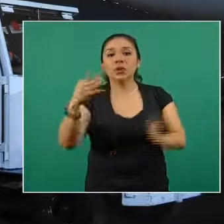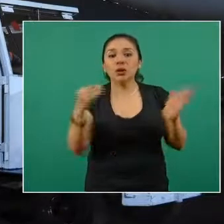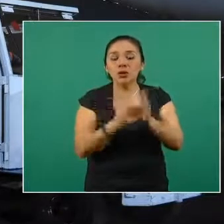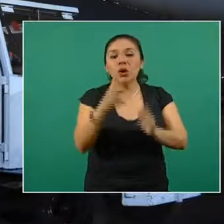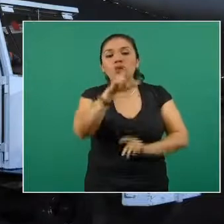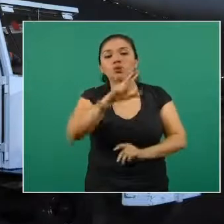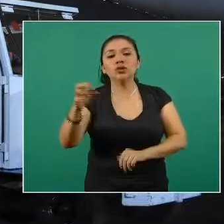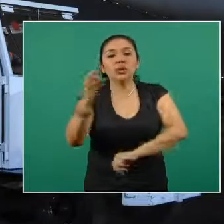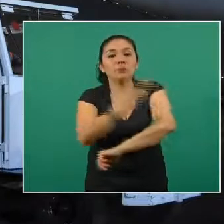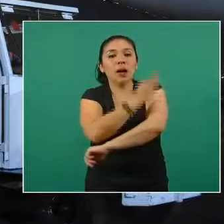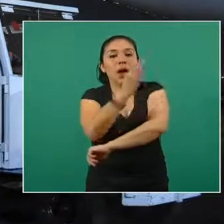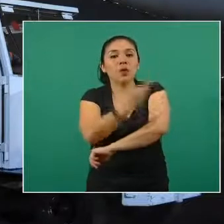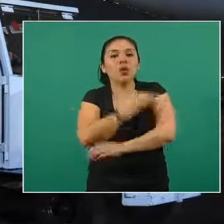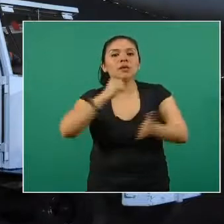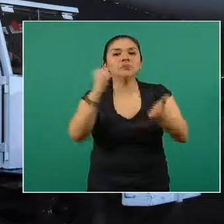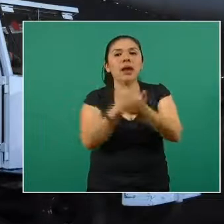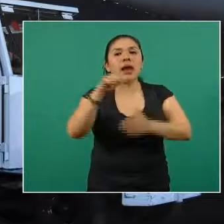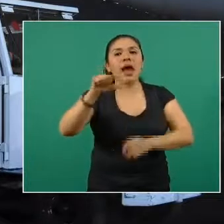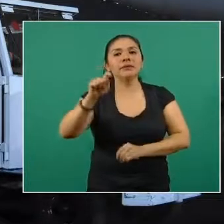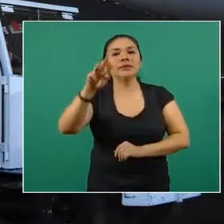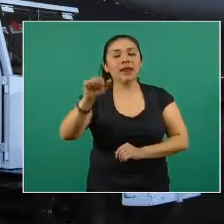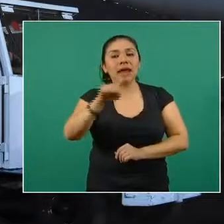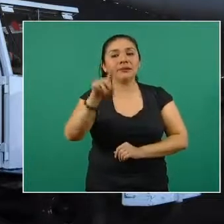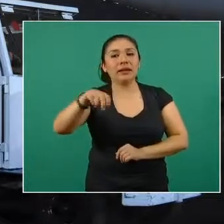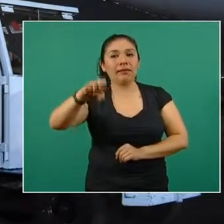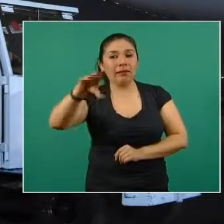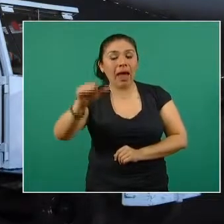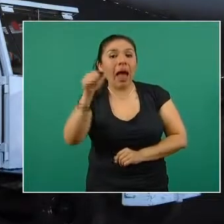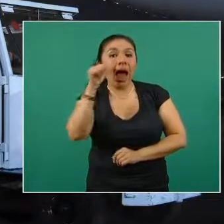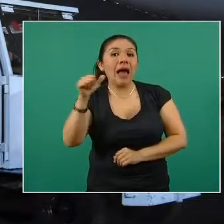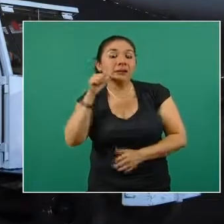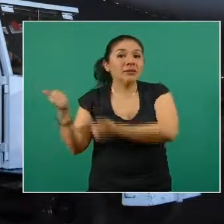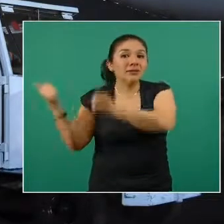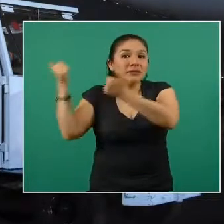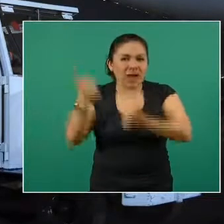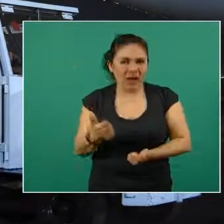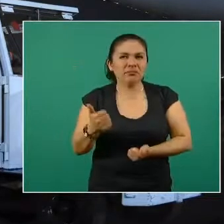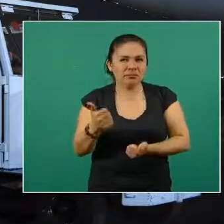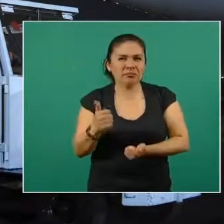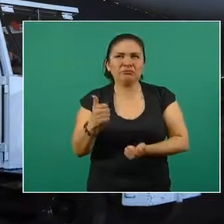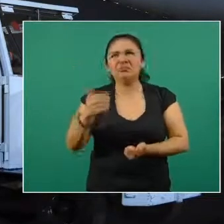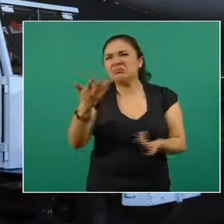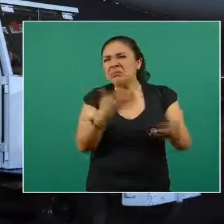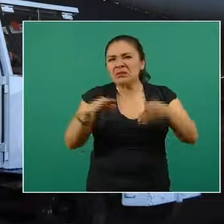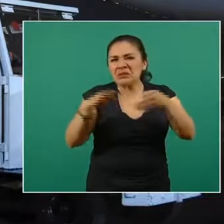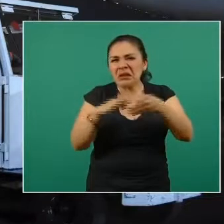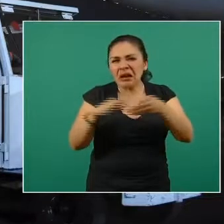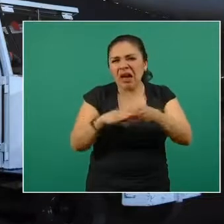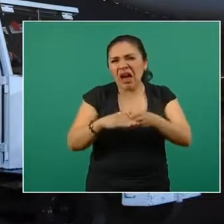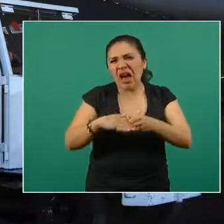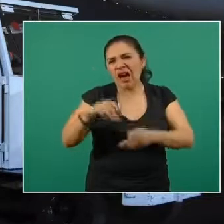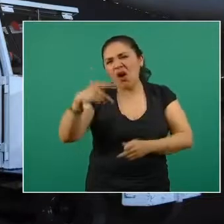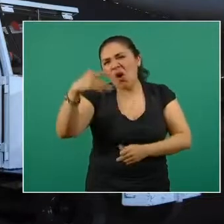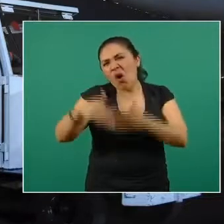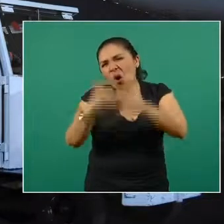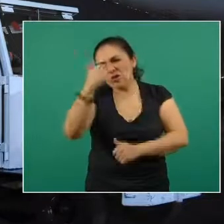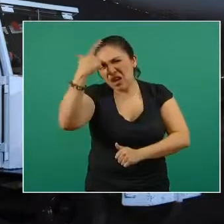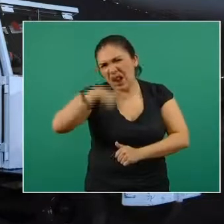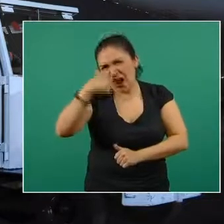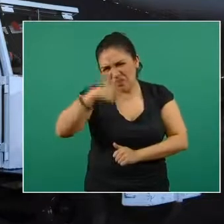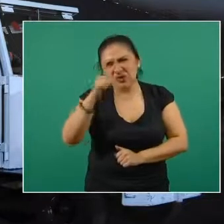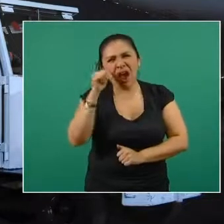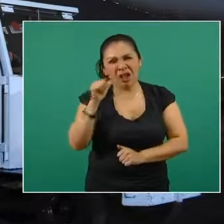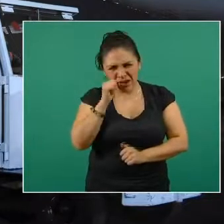1.394.800 dosis de la vacuna AstraZeneca llegaron ayer poco antes de las 23 horas